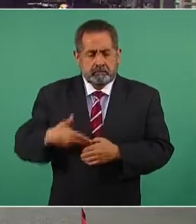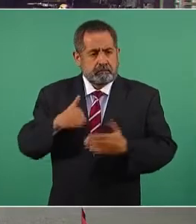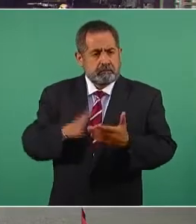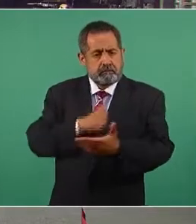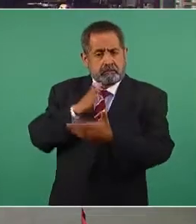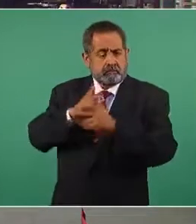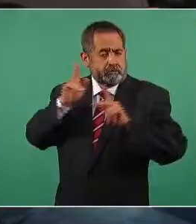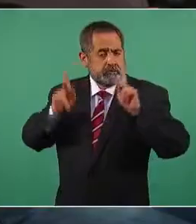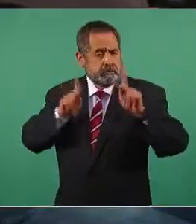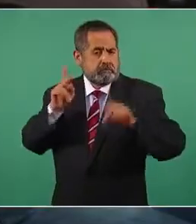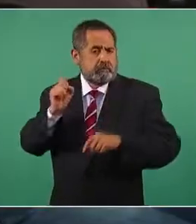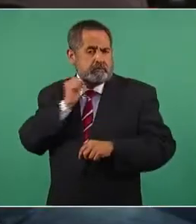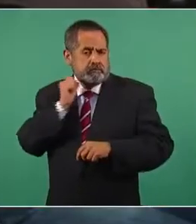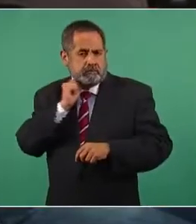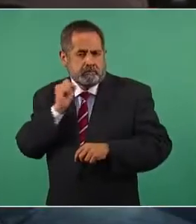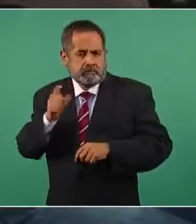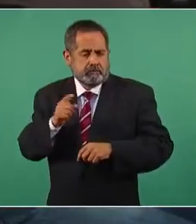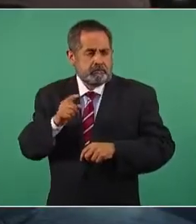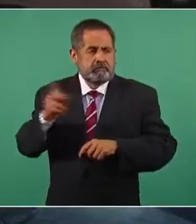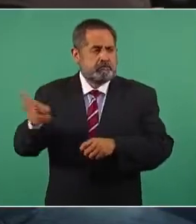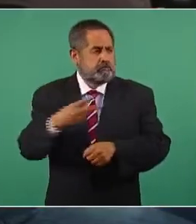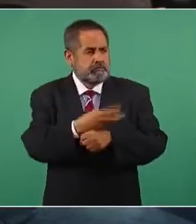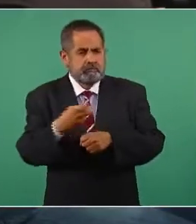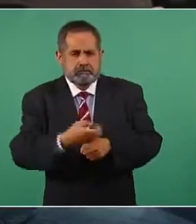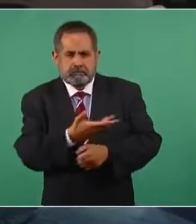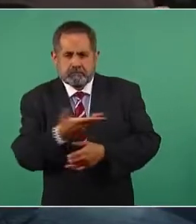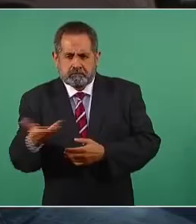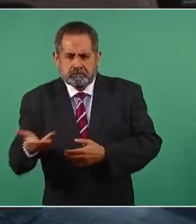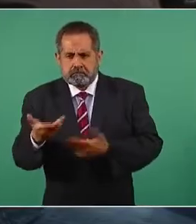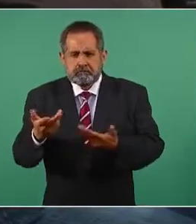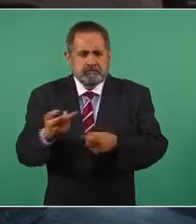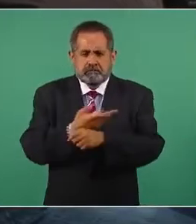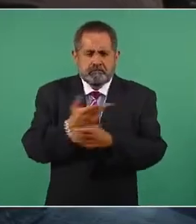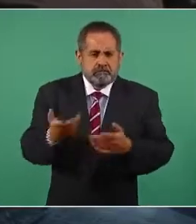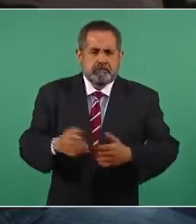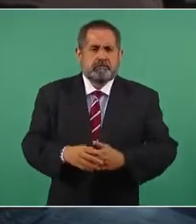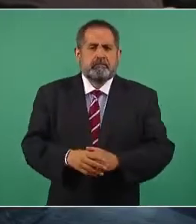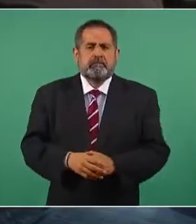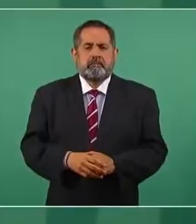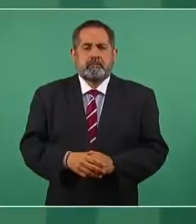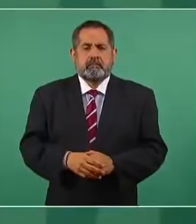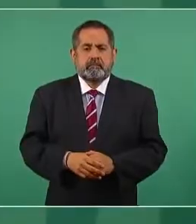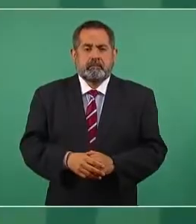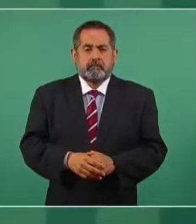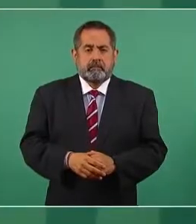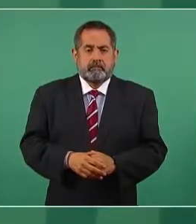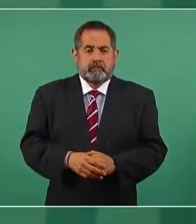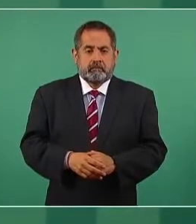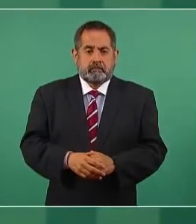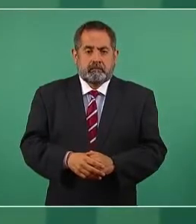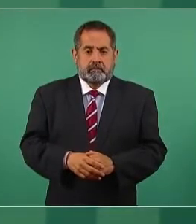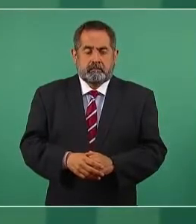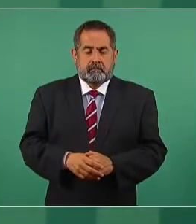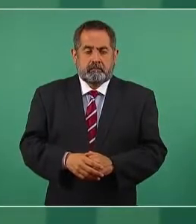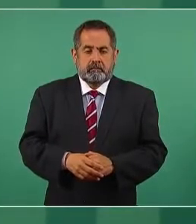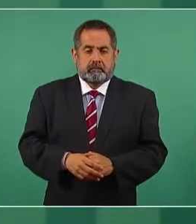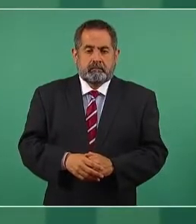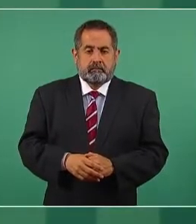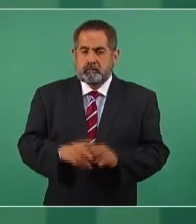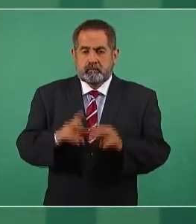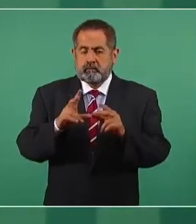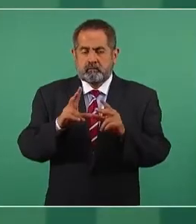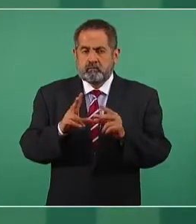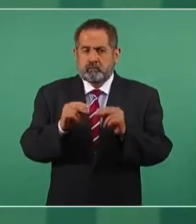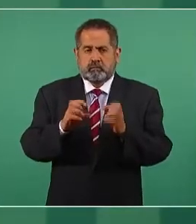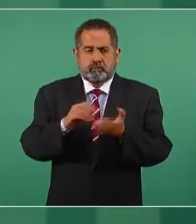Senado? ¿Se le corrió la invitación o qué fue lo que ocurrió? No está